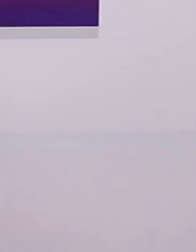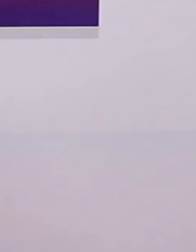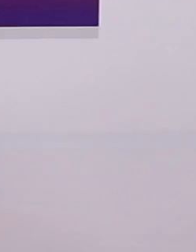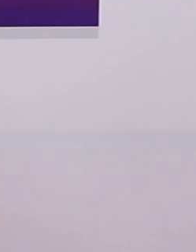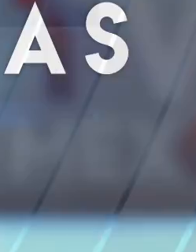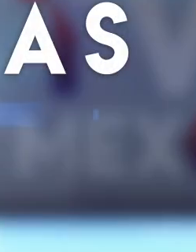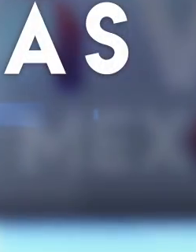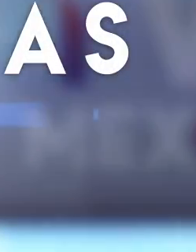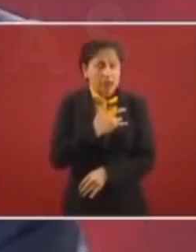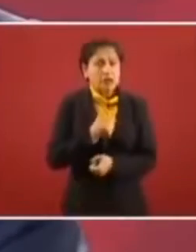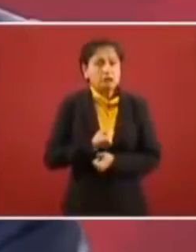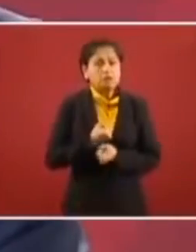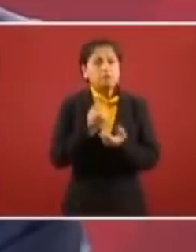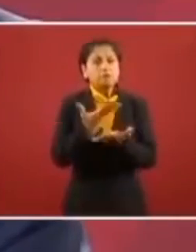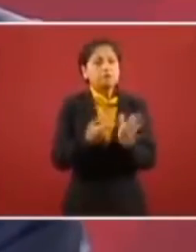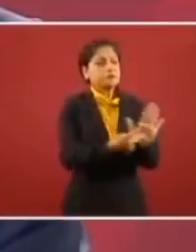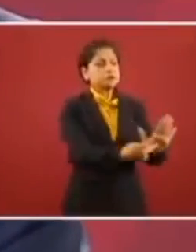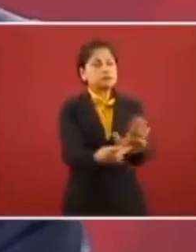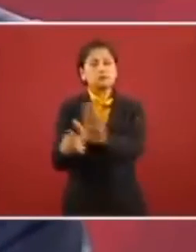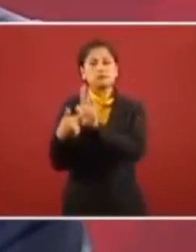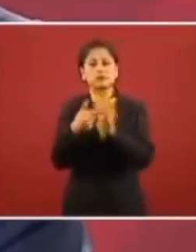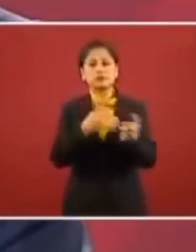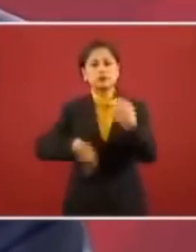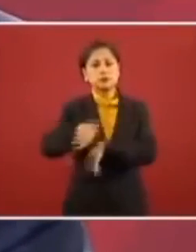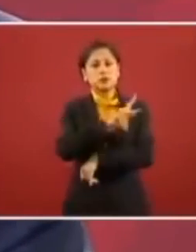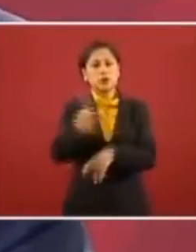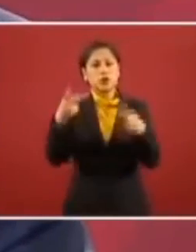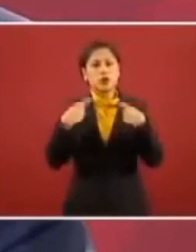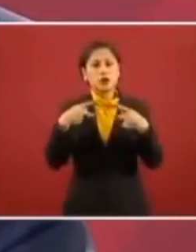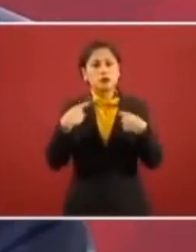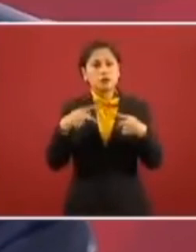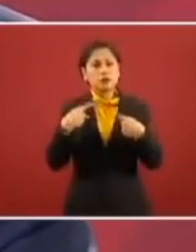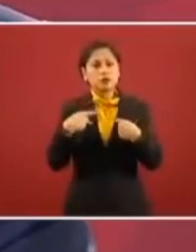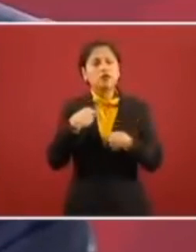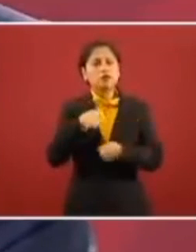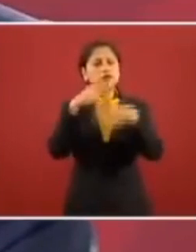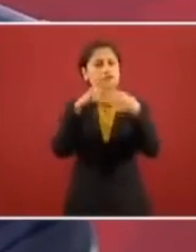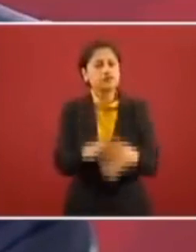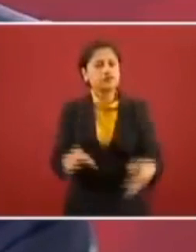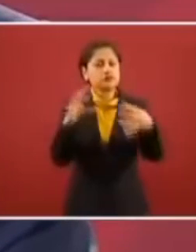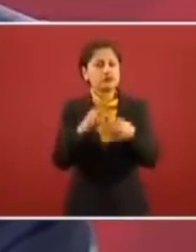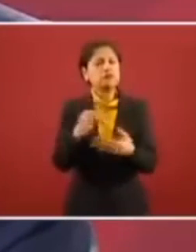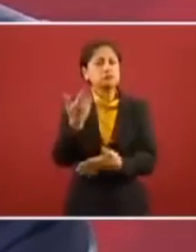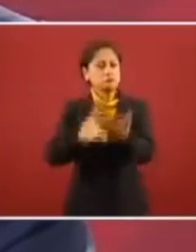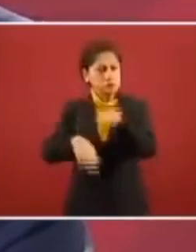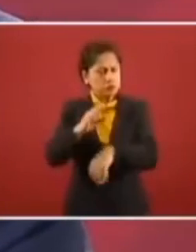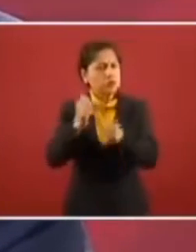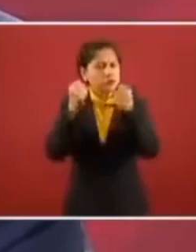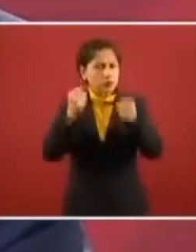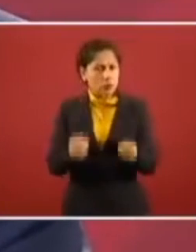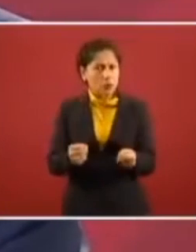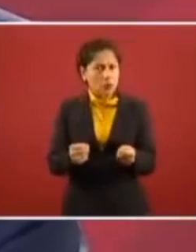Estado de México. Vamos a salir adelante. Ayer usé por primera